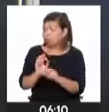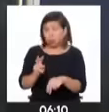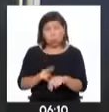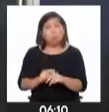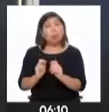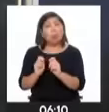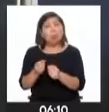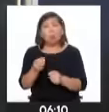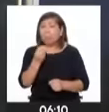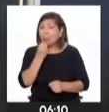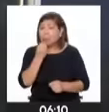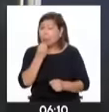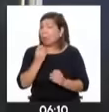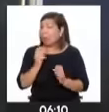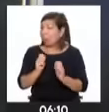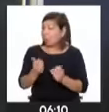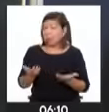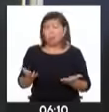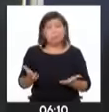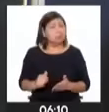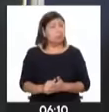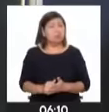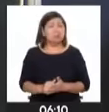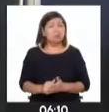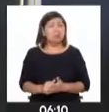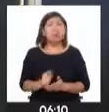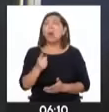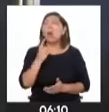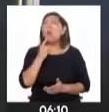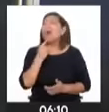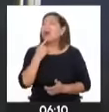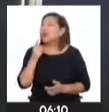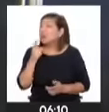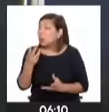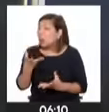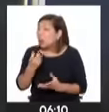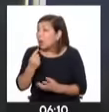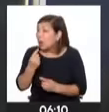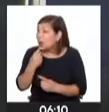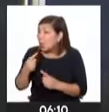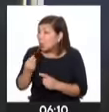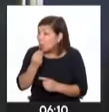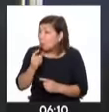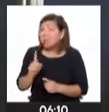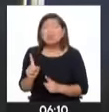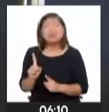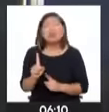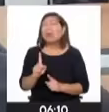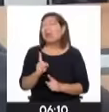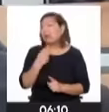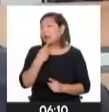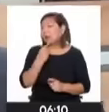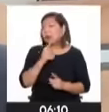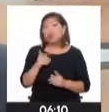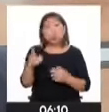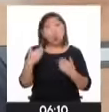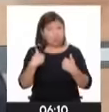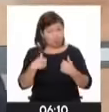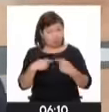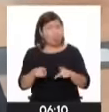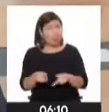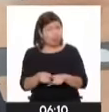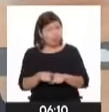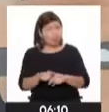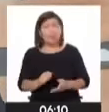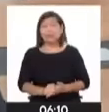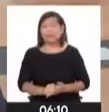le ha ofrecido alimentos, él no deseaba, en todo caso estaba su abogado ahí también en todo momento.